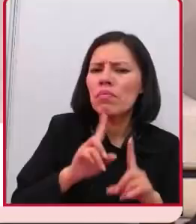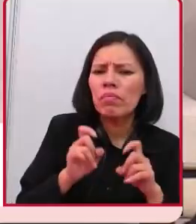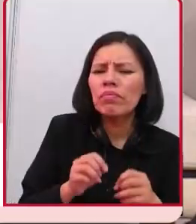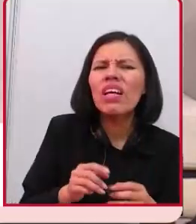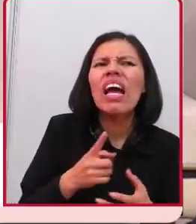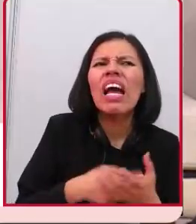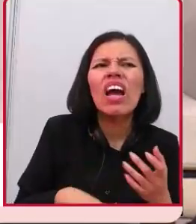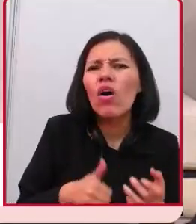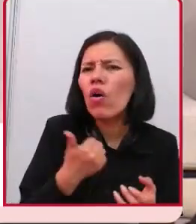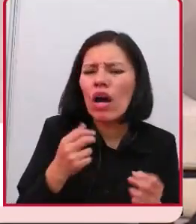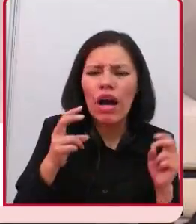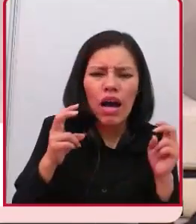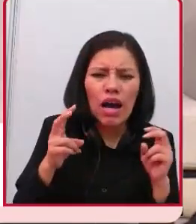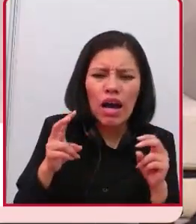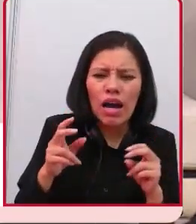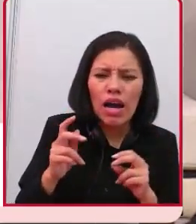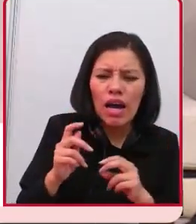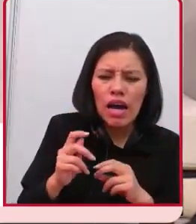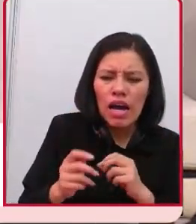microanalíticas